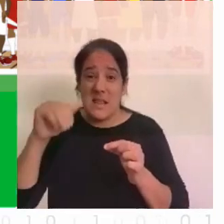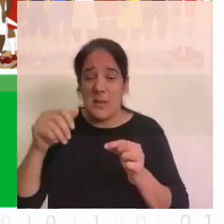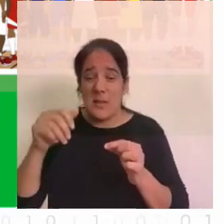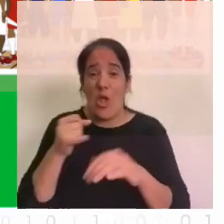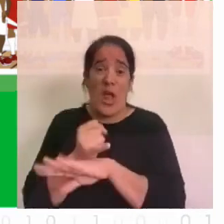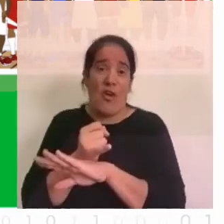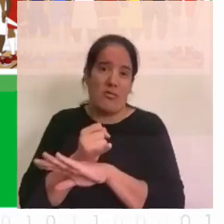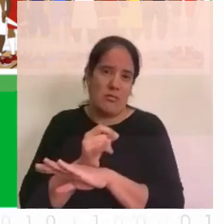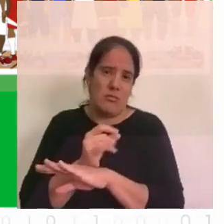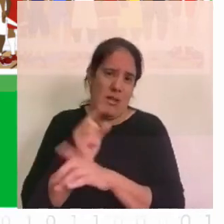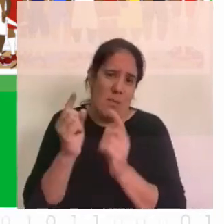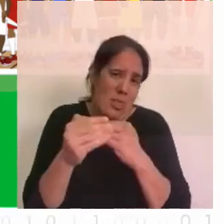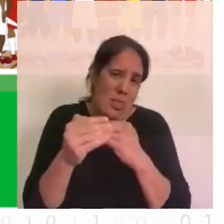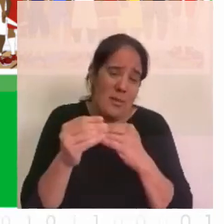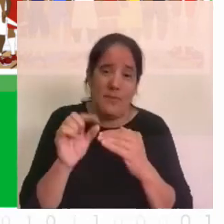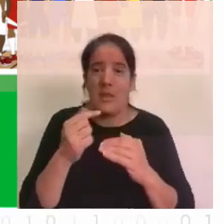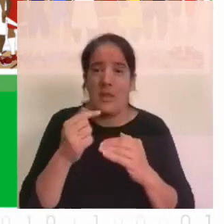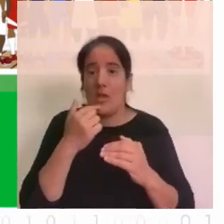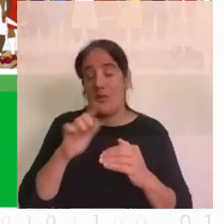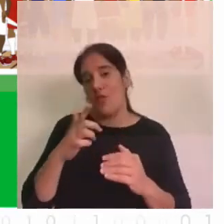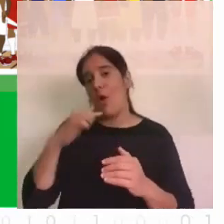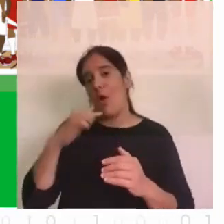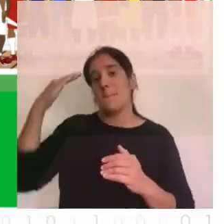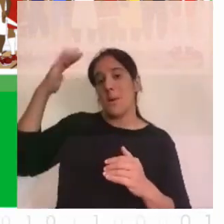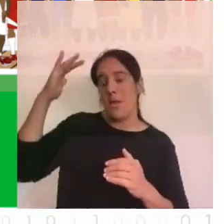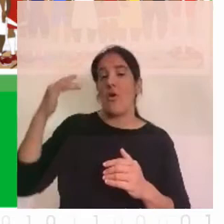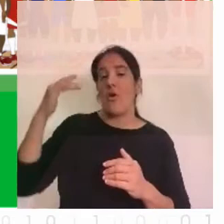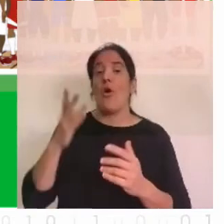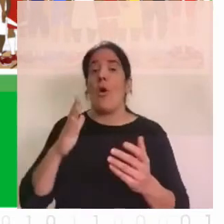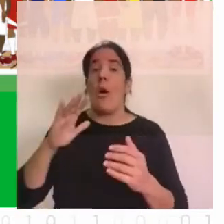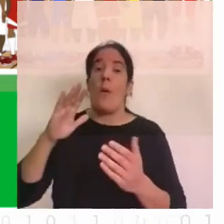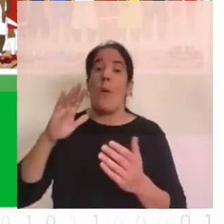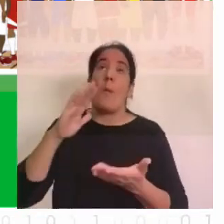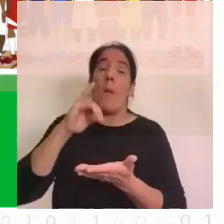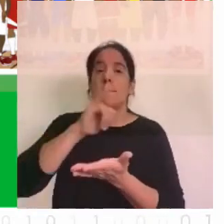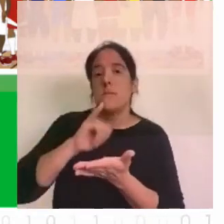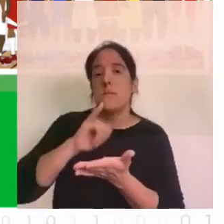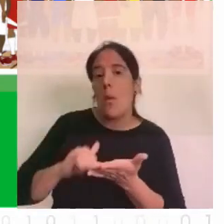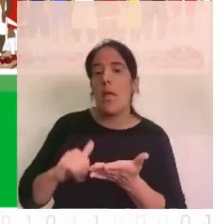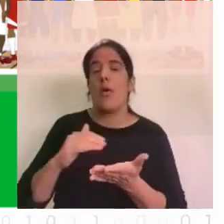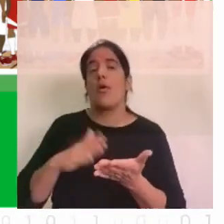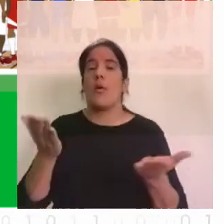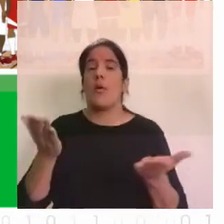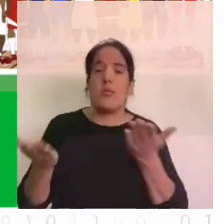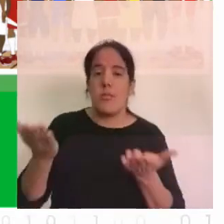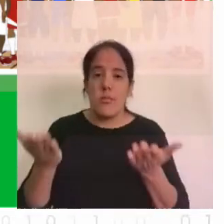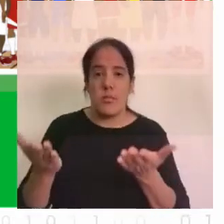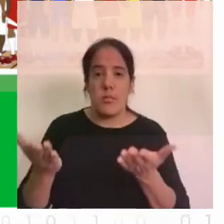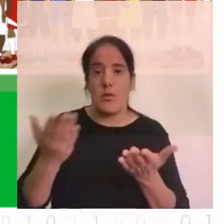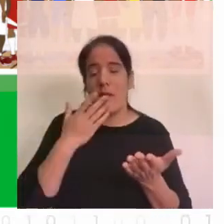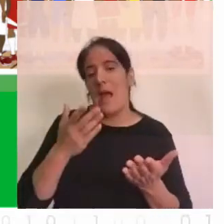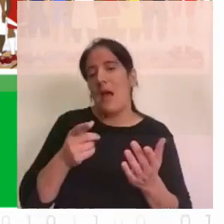cómo va el hijo. No, ahora logramos, a partir de información genética, lograr casi toda la variación posible de explicar por